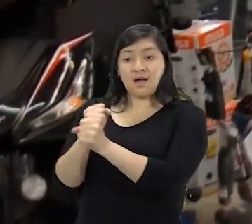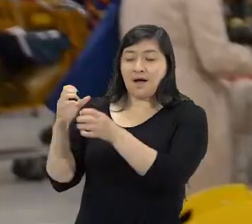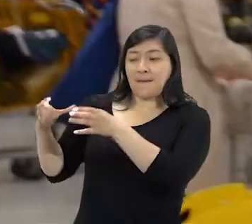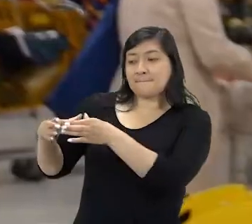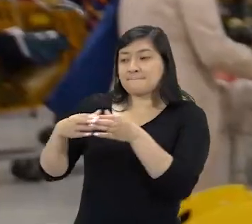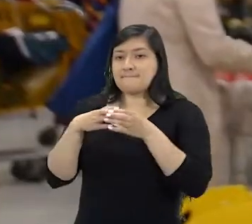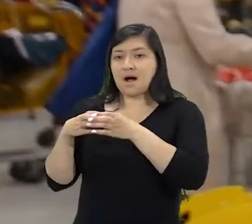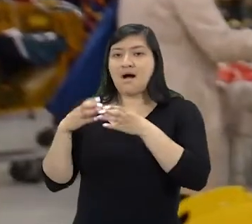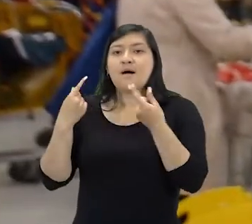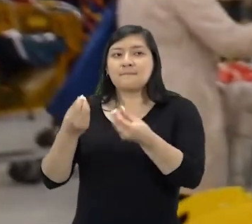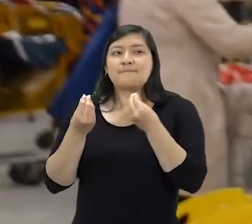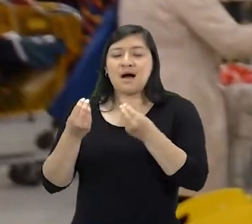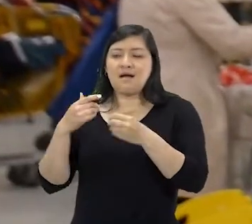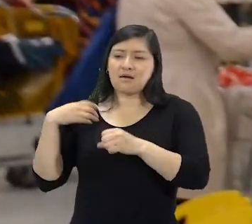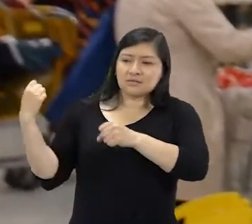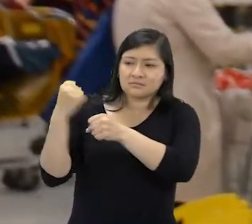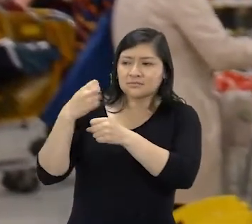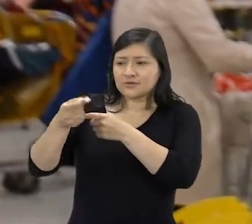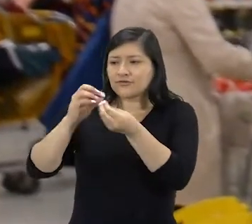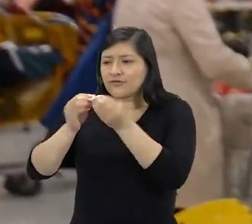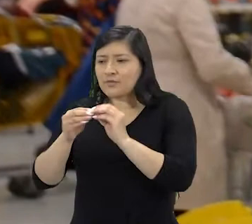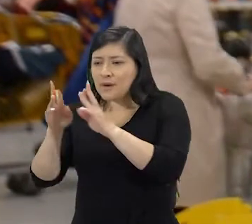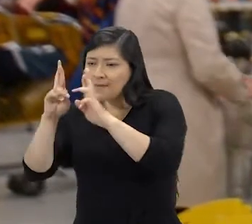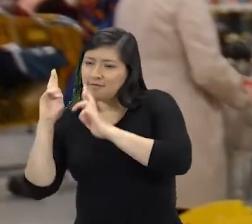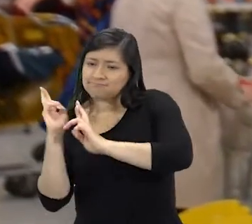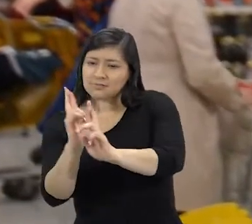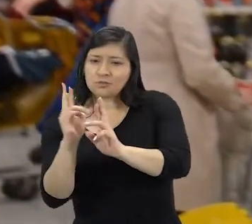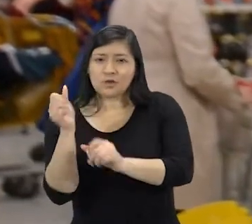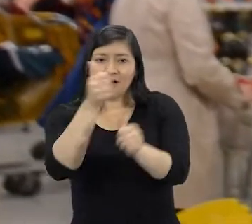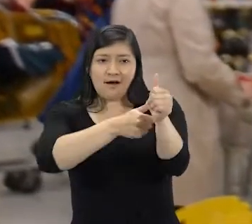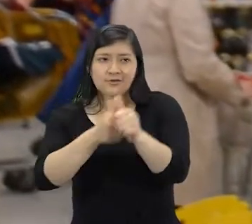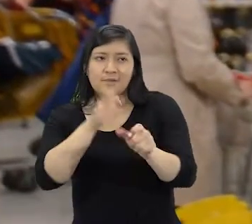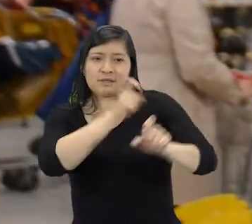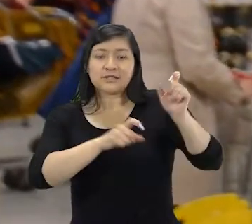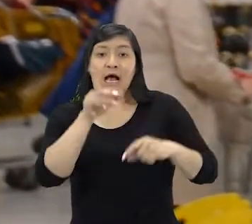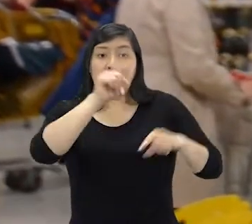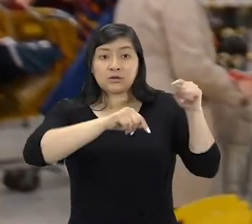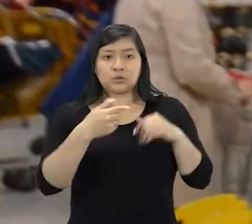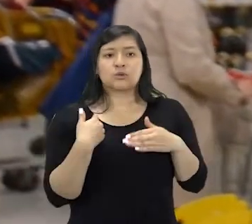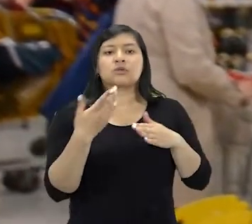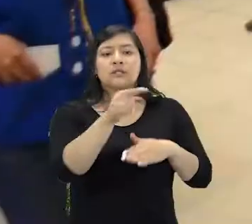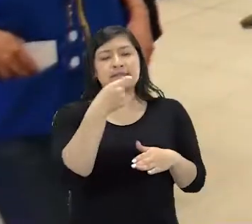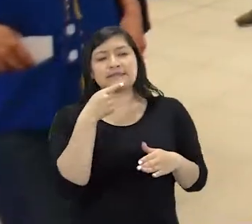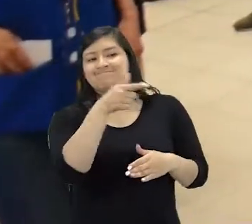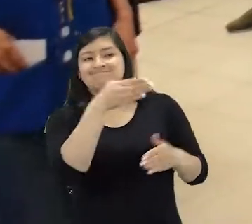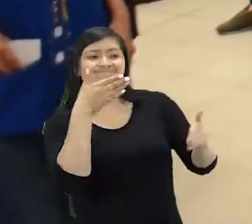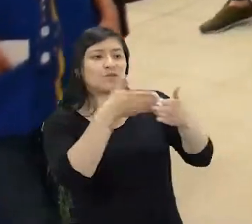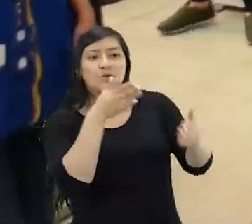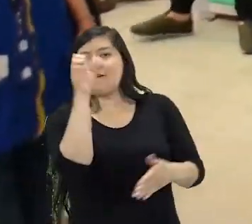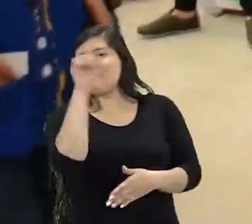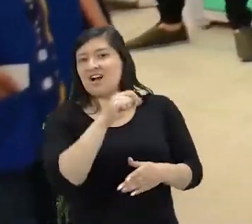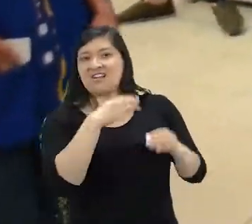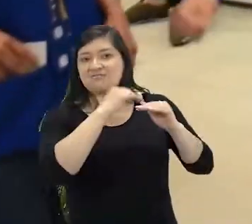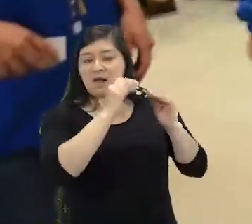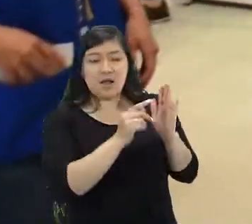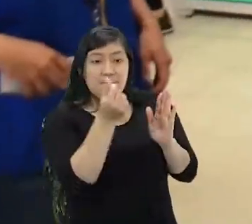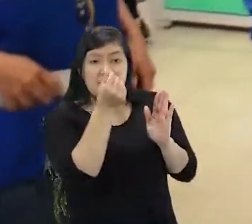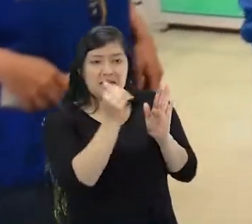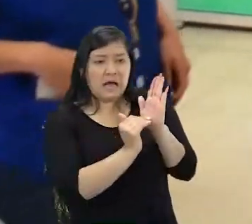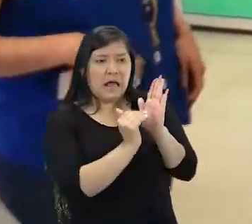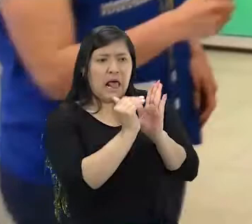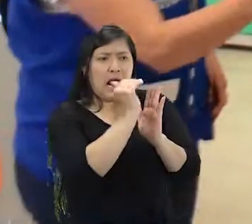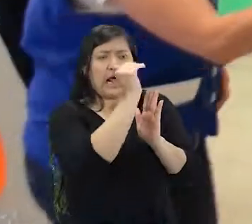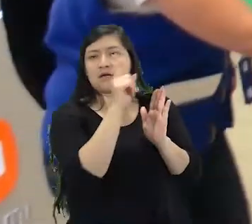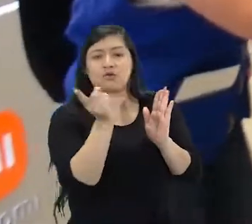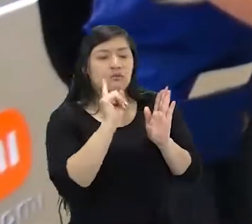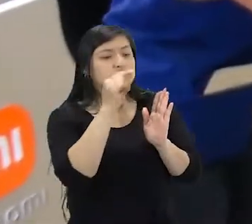para ser más efectivos en las respuestas a los ciudadanos. Es decir, contamos en este momento con